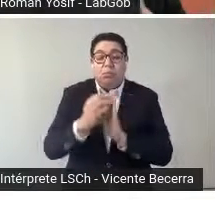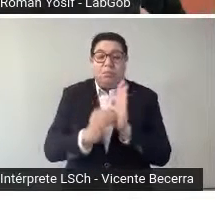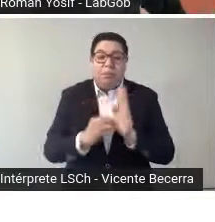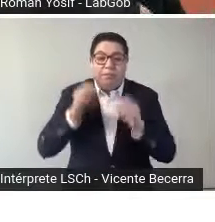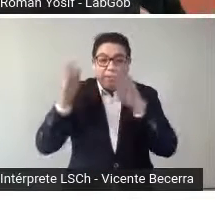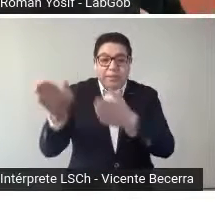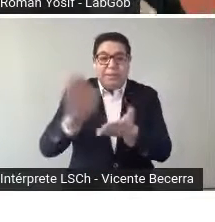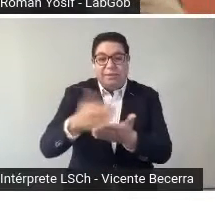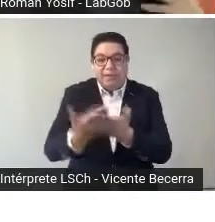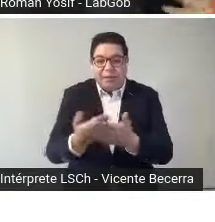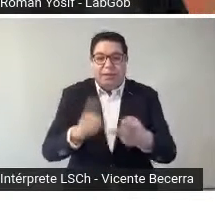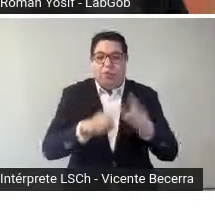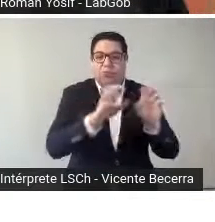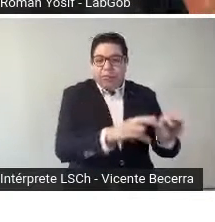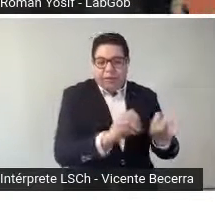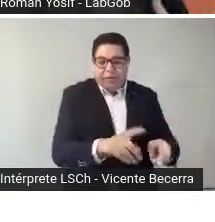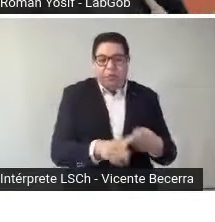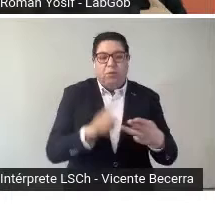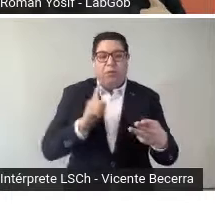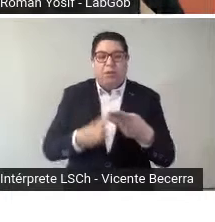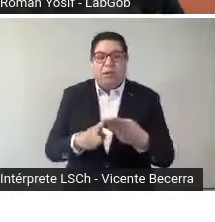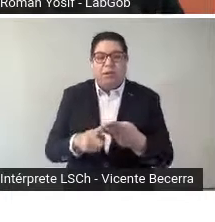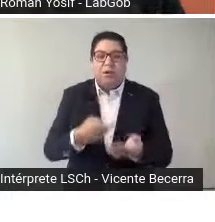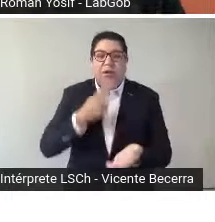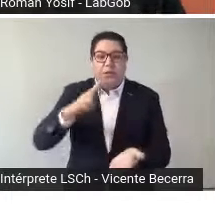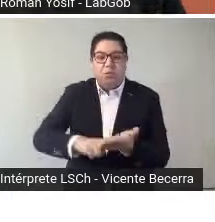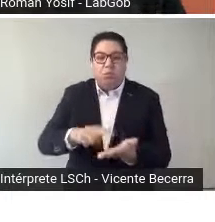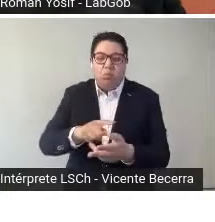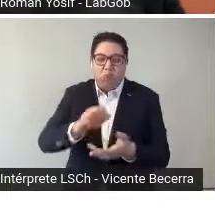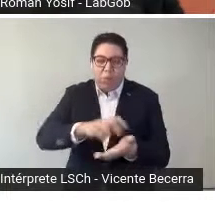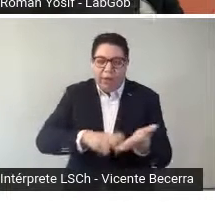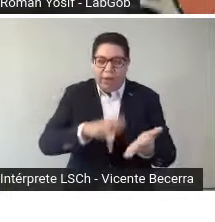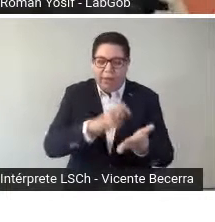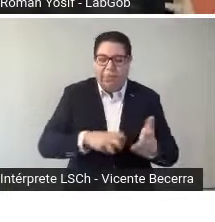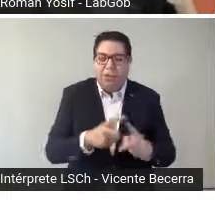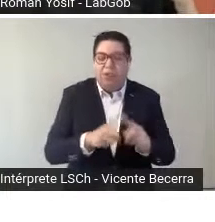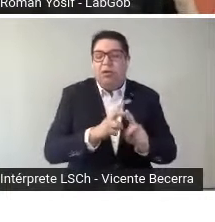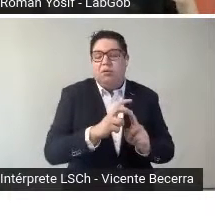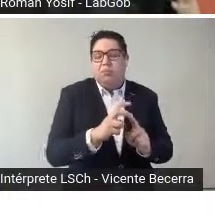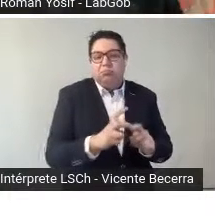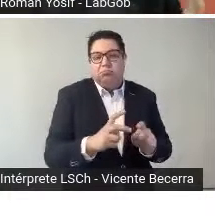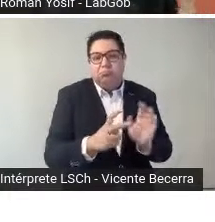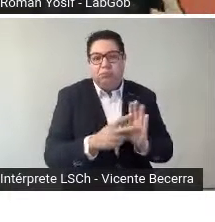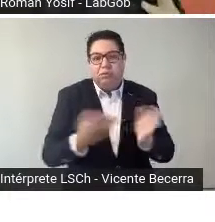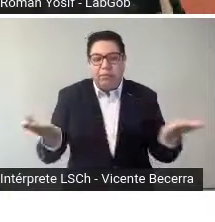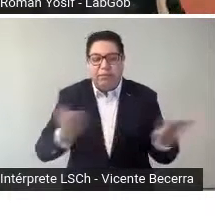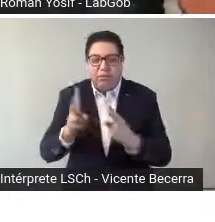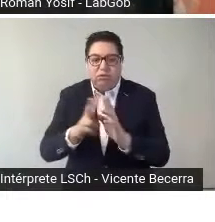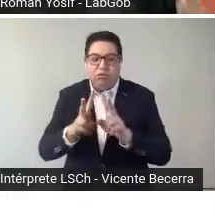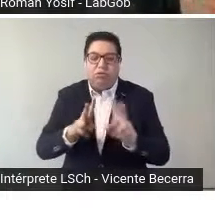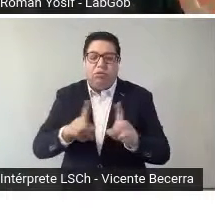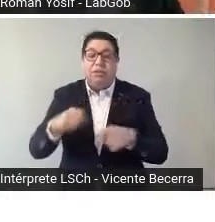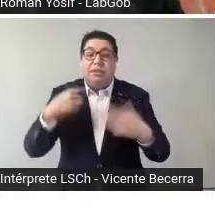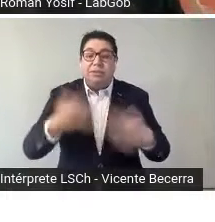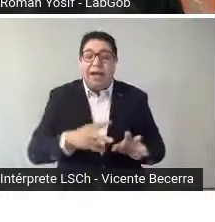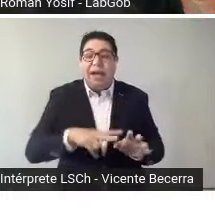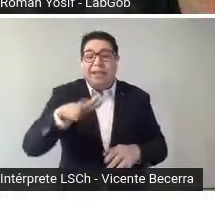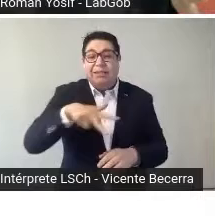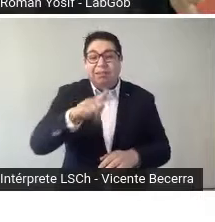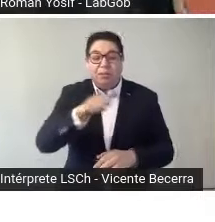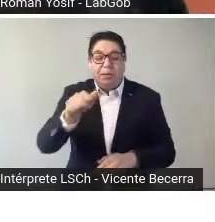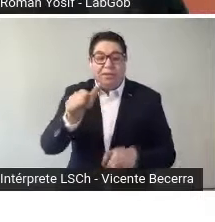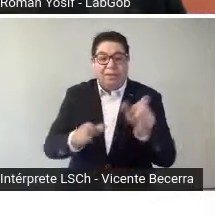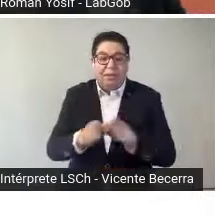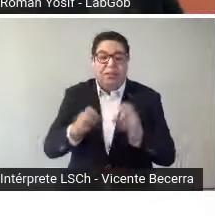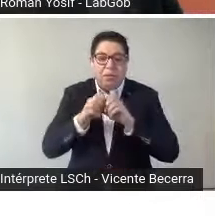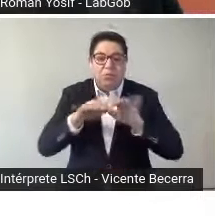salud pública, educación, impuestos, servicios sociales. Hemos llegado a más de 18.600 innovadores públicos que